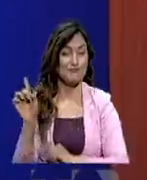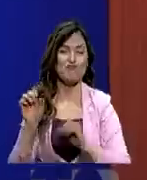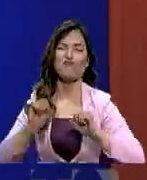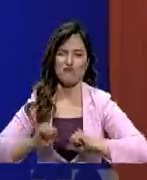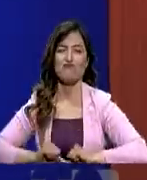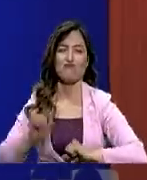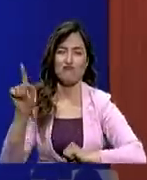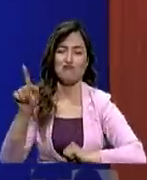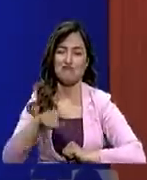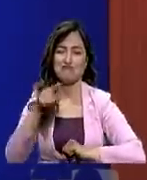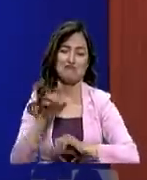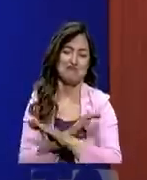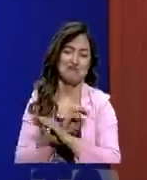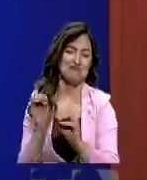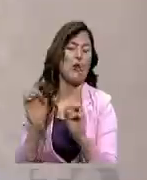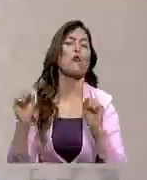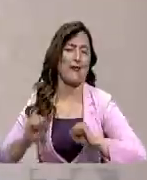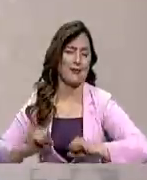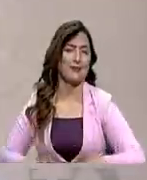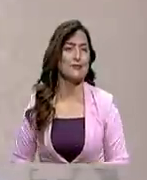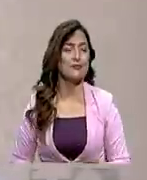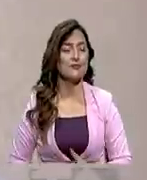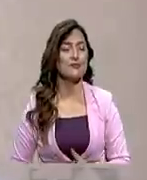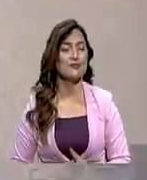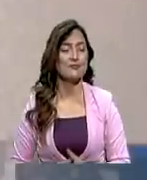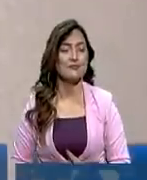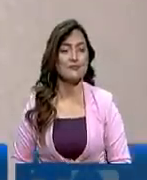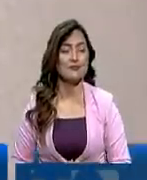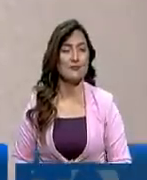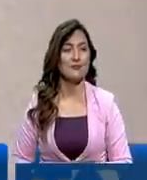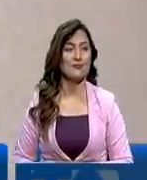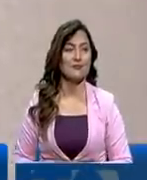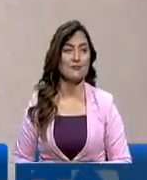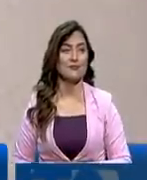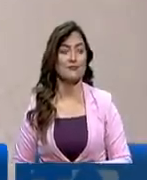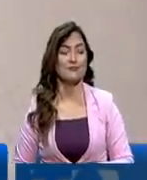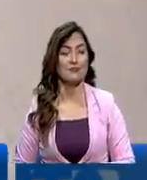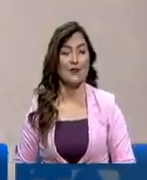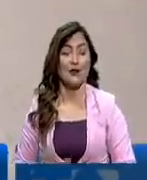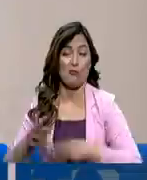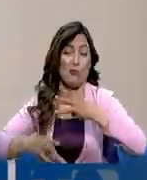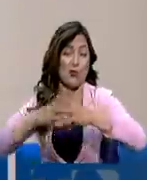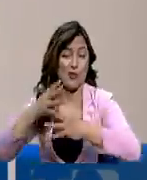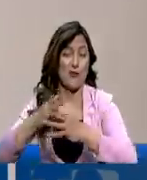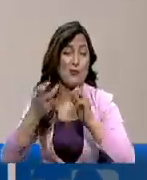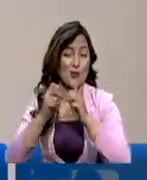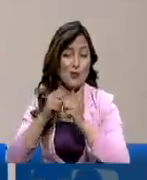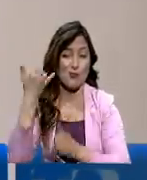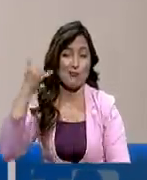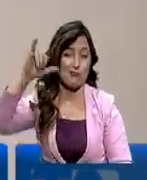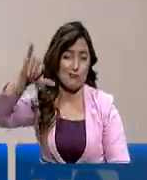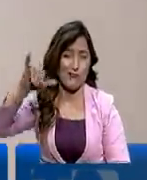podría quedarse sin esta alternativa de comunicación. De que no existan cabinas telefónicas es un fenómeno que está ocurriendo a nivel mundial. Y no solamente con